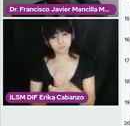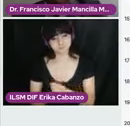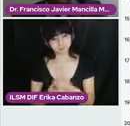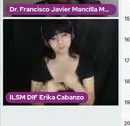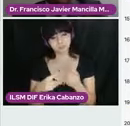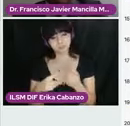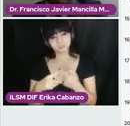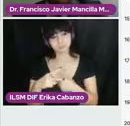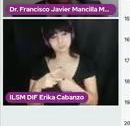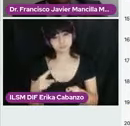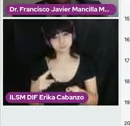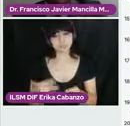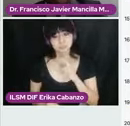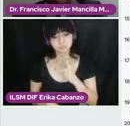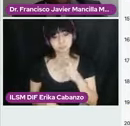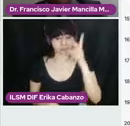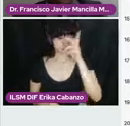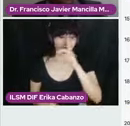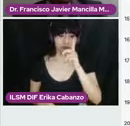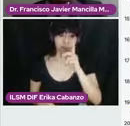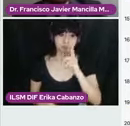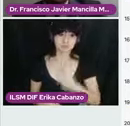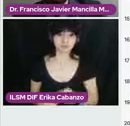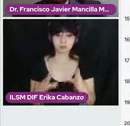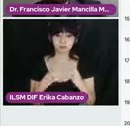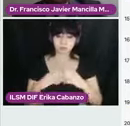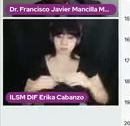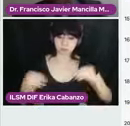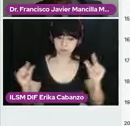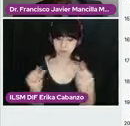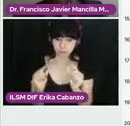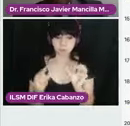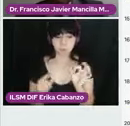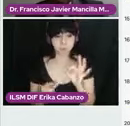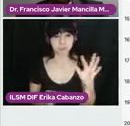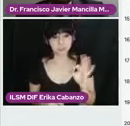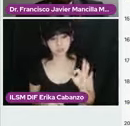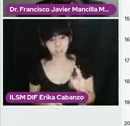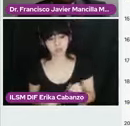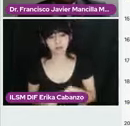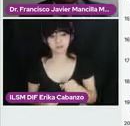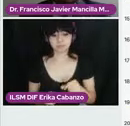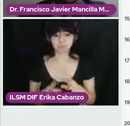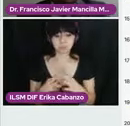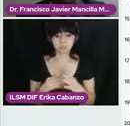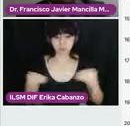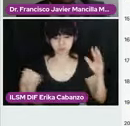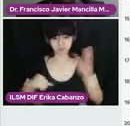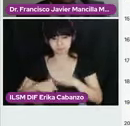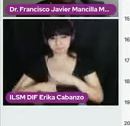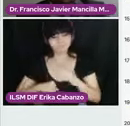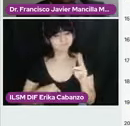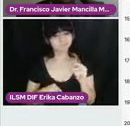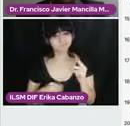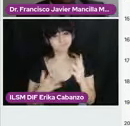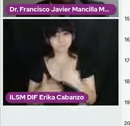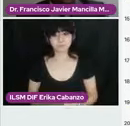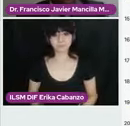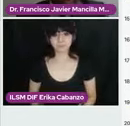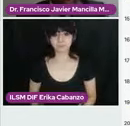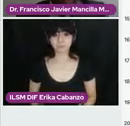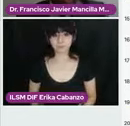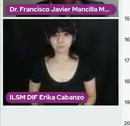lograr recuperar o restablecer la pérdida auditiva o dejar el mínimo de secuelas. ¿Sí? El